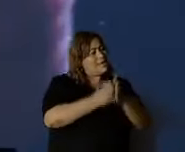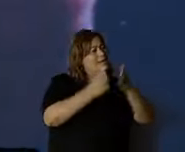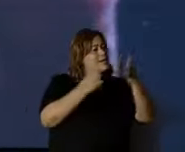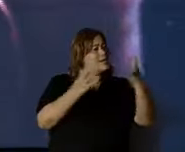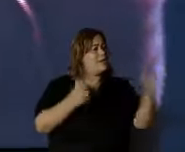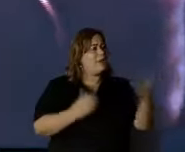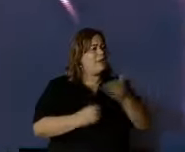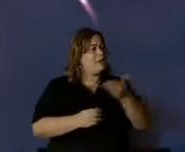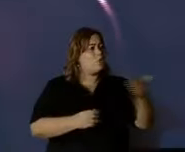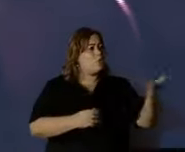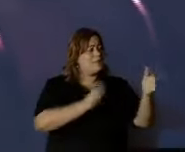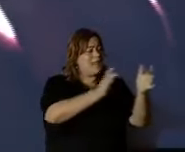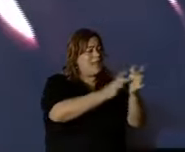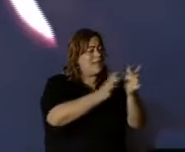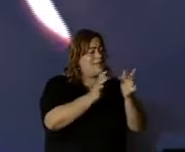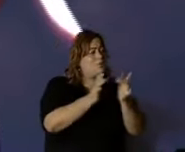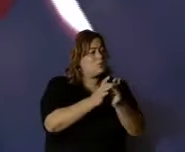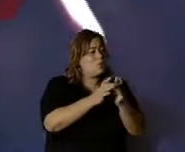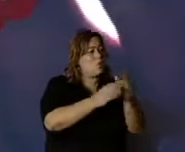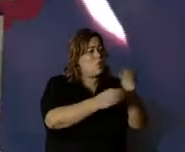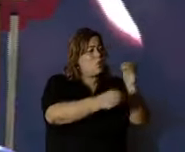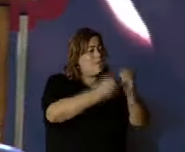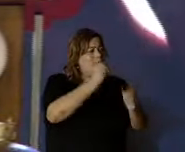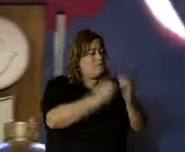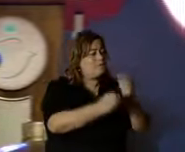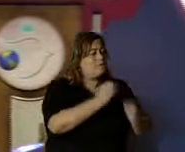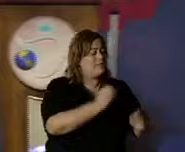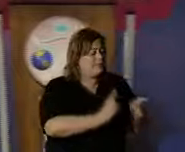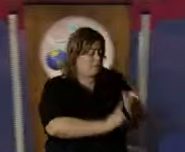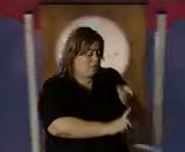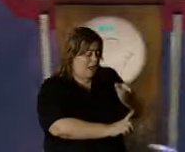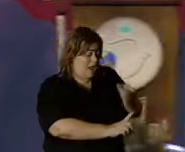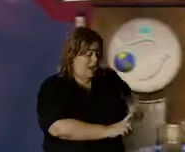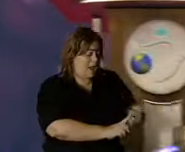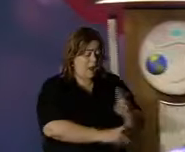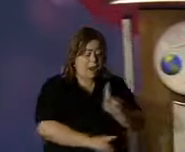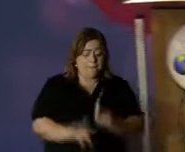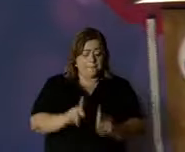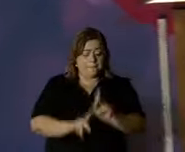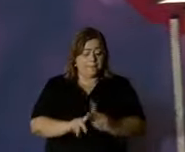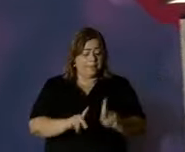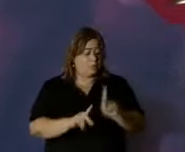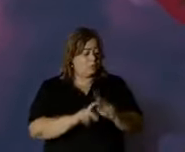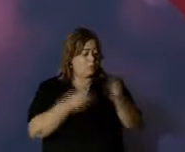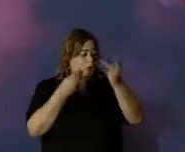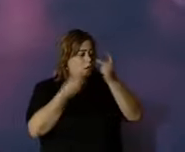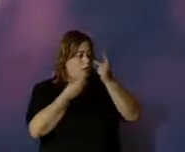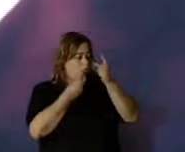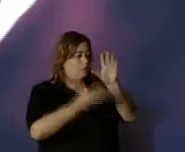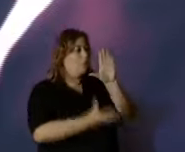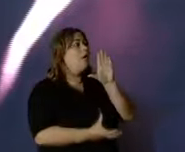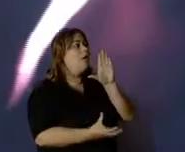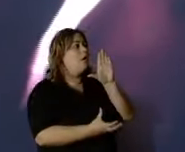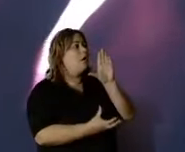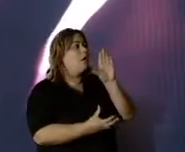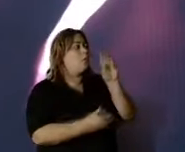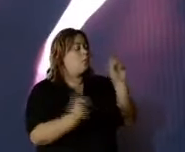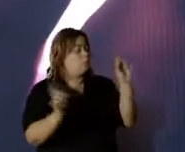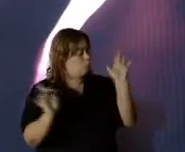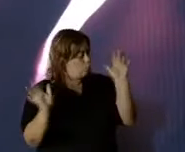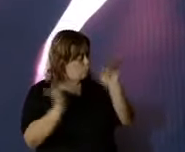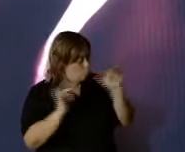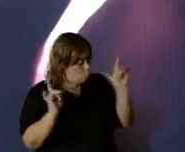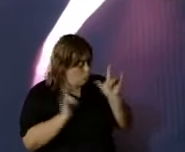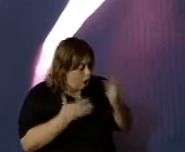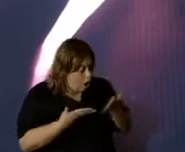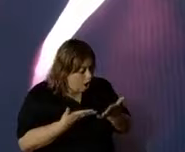había hecho Jesús con él, y todos se maravillaban. Jesús llegó por uno que de verlo de lejos sabía quién era. Y